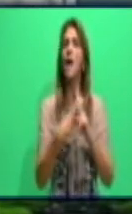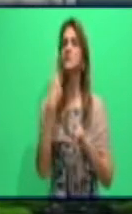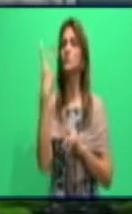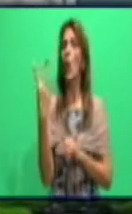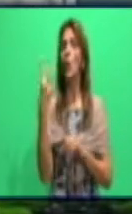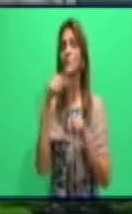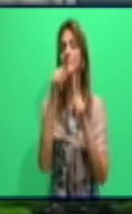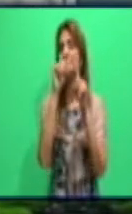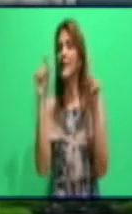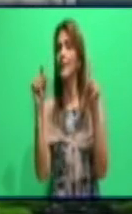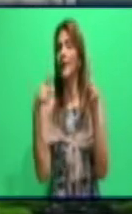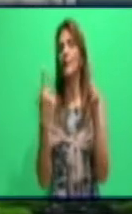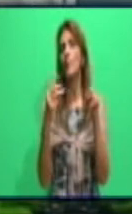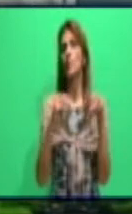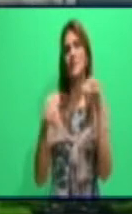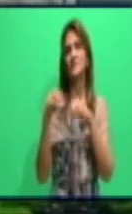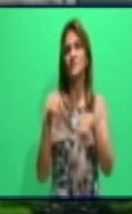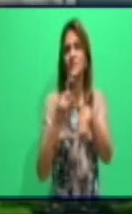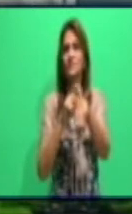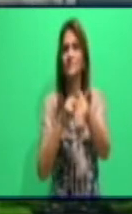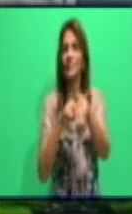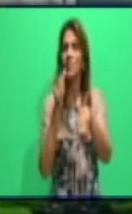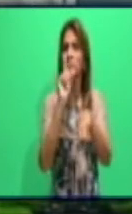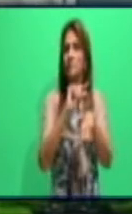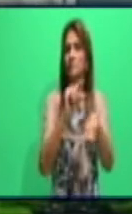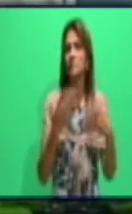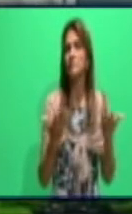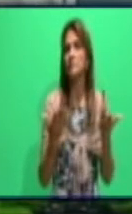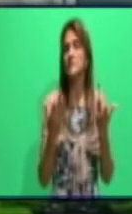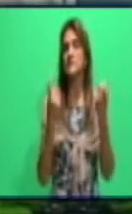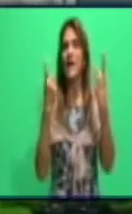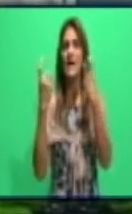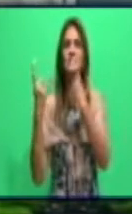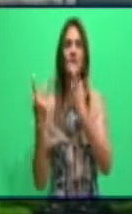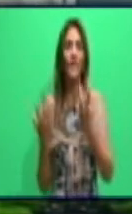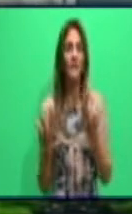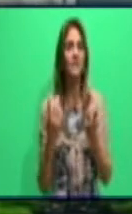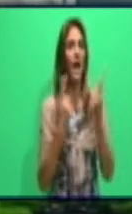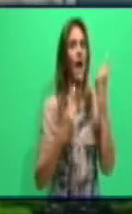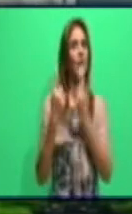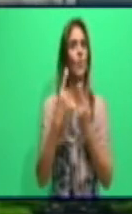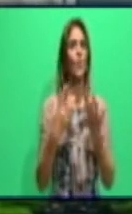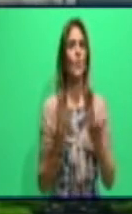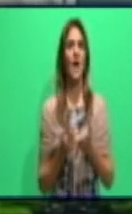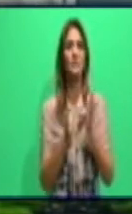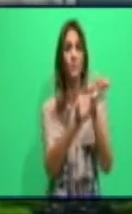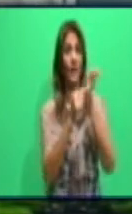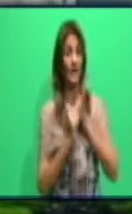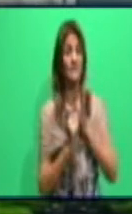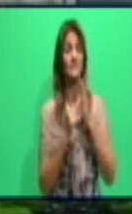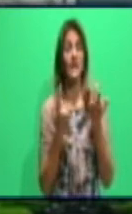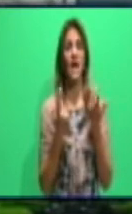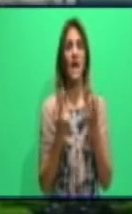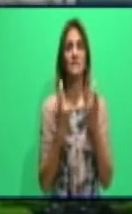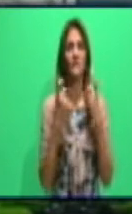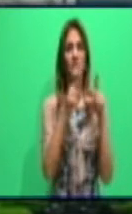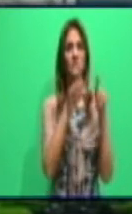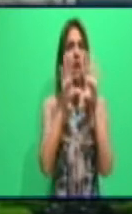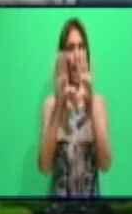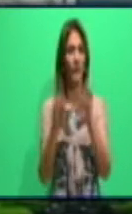a abordar y si hiciera falta alguna acotación, pues usted, que es la voz autorizada, que lo hiciera. Pregunta. O